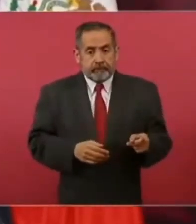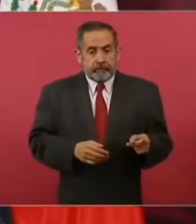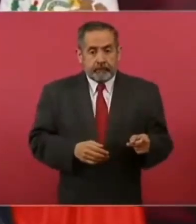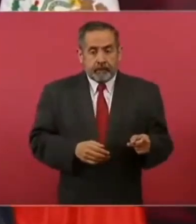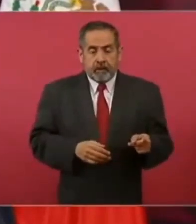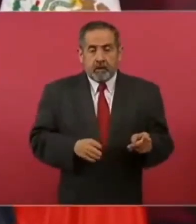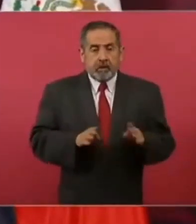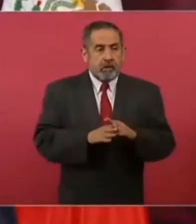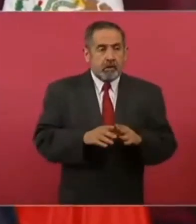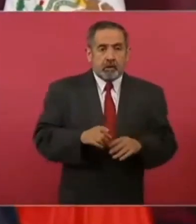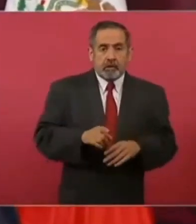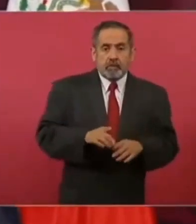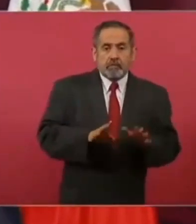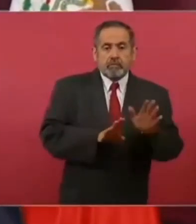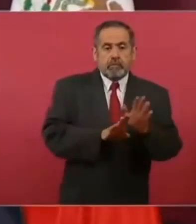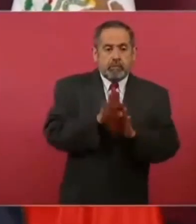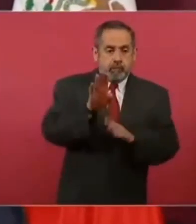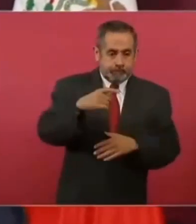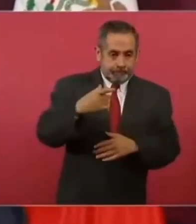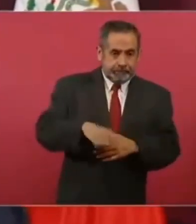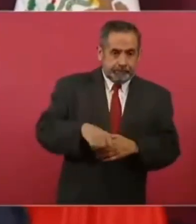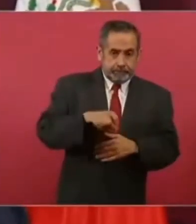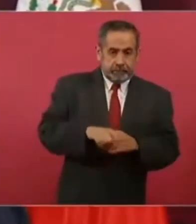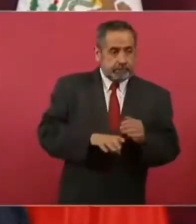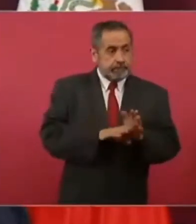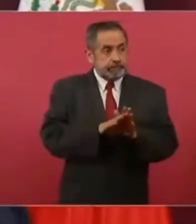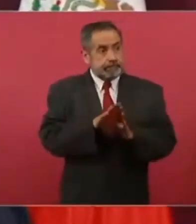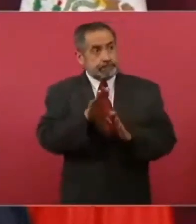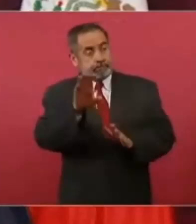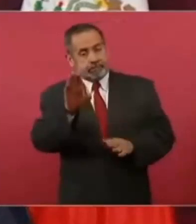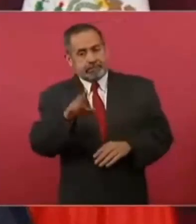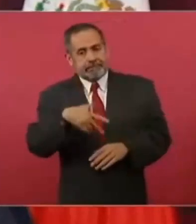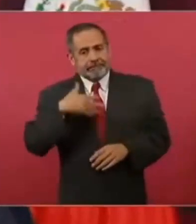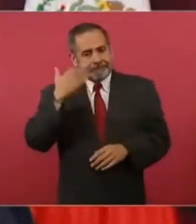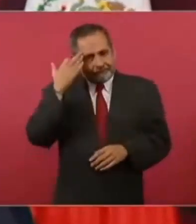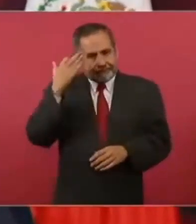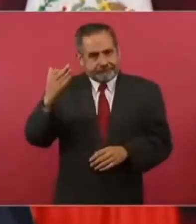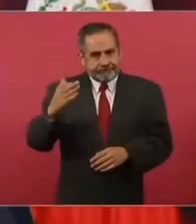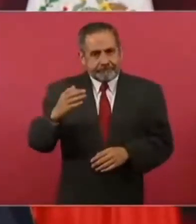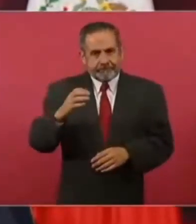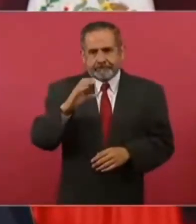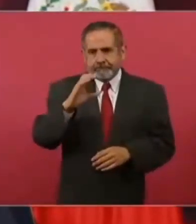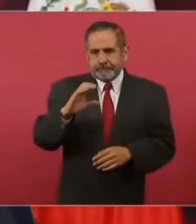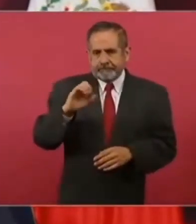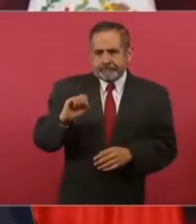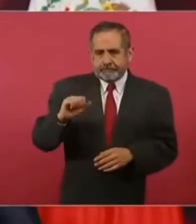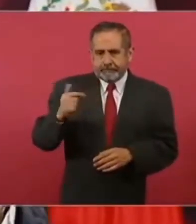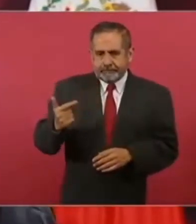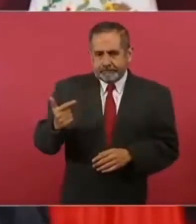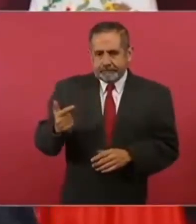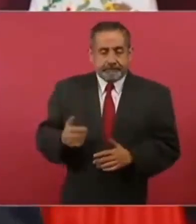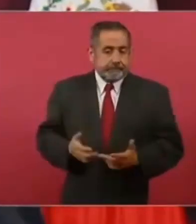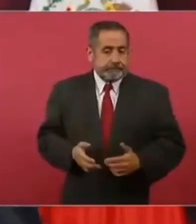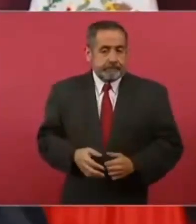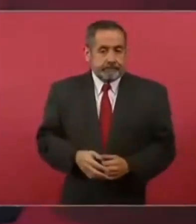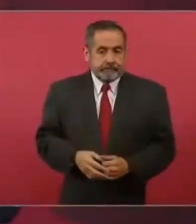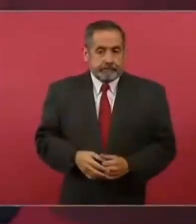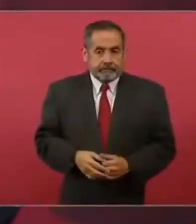su auge empresarial en la época de Salinas. Así es. Porque